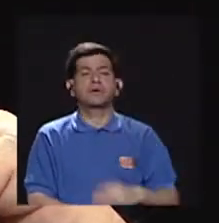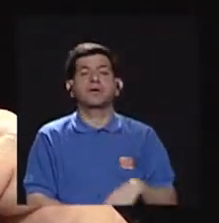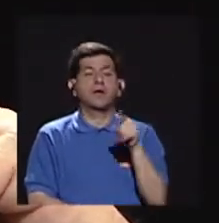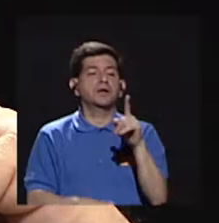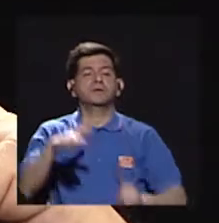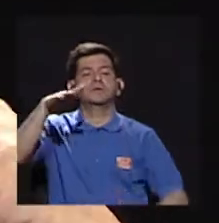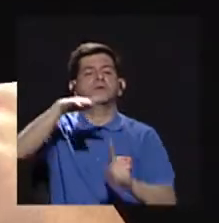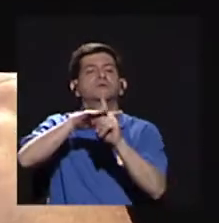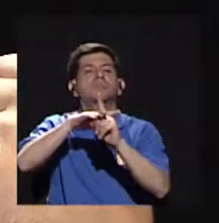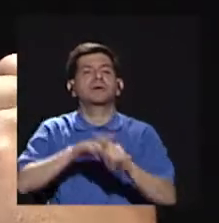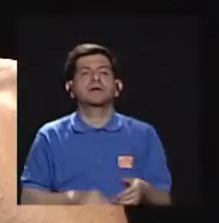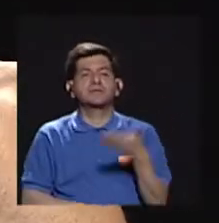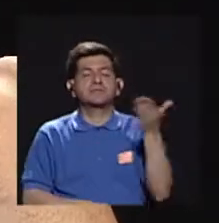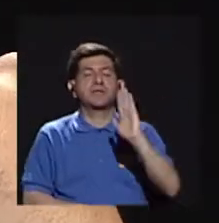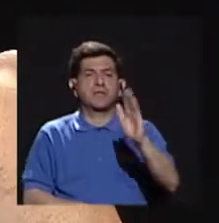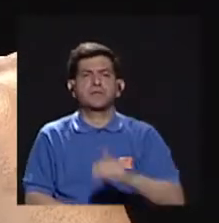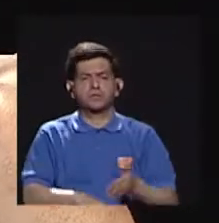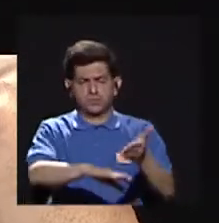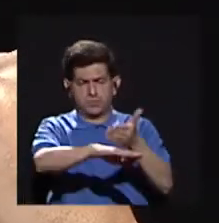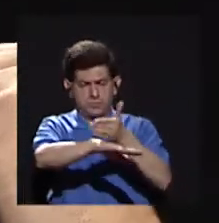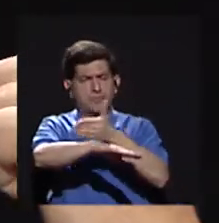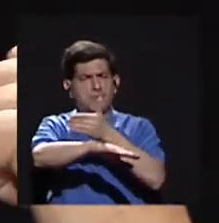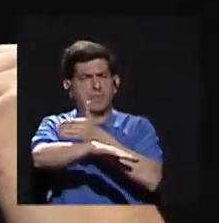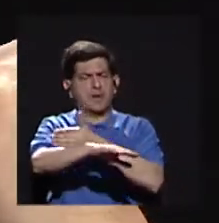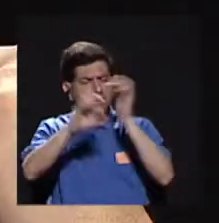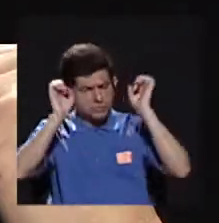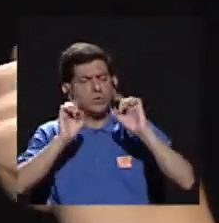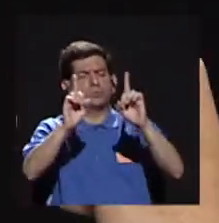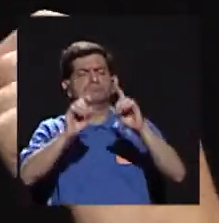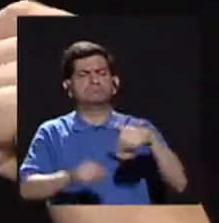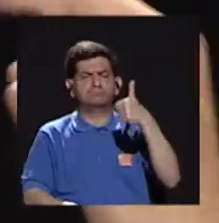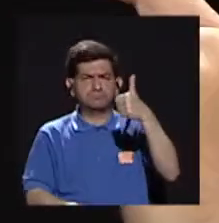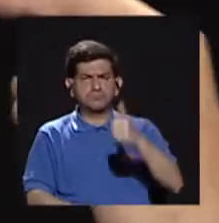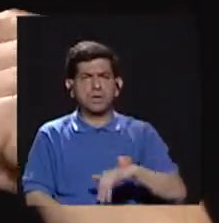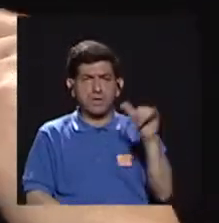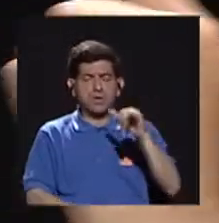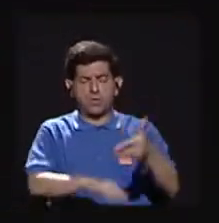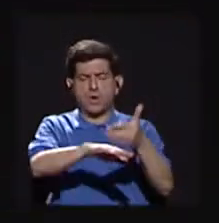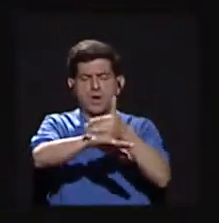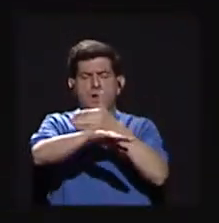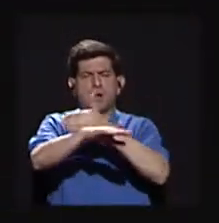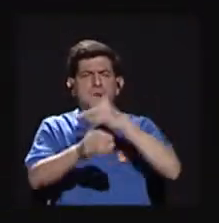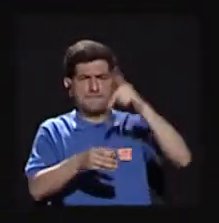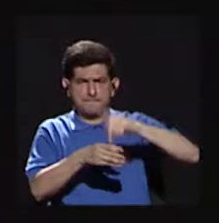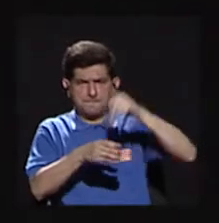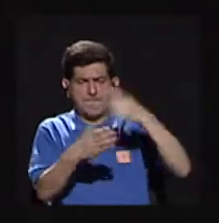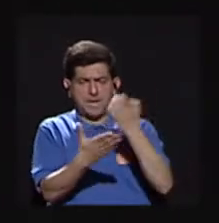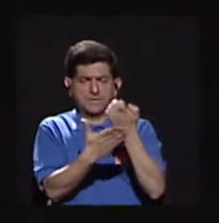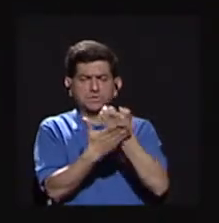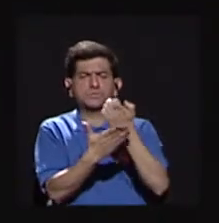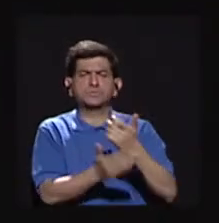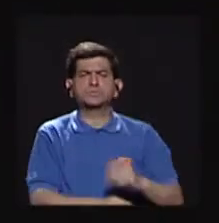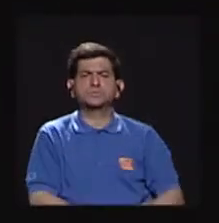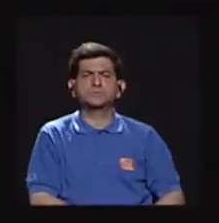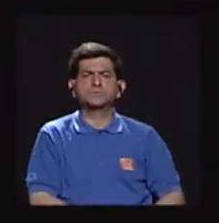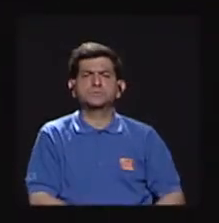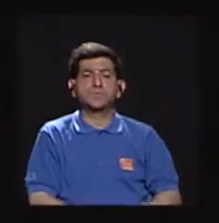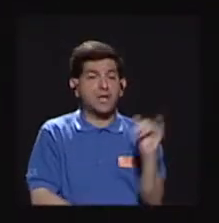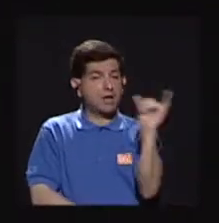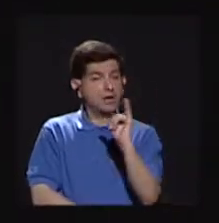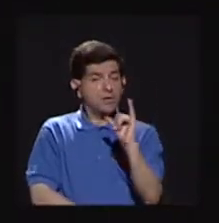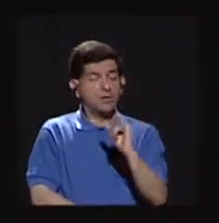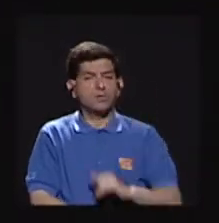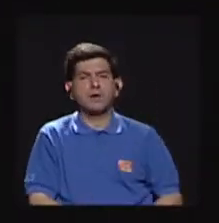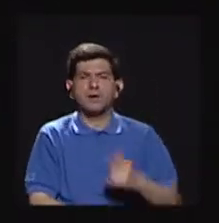surge de su creciente formación educativa de su creciente participación en la economía y también